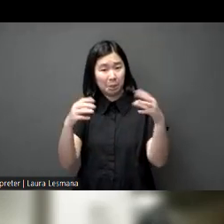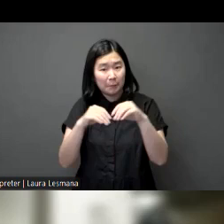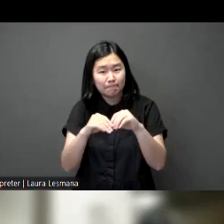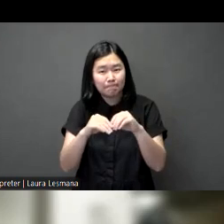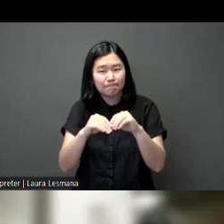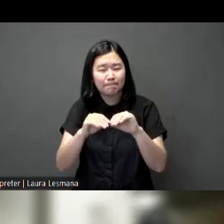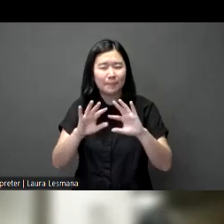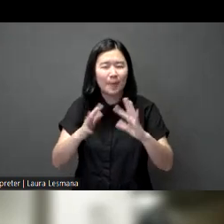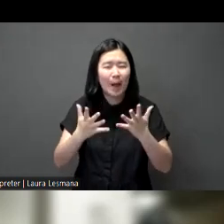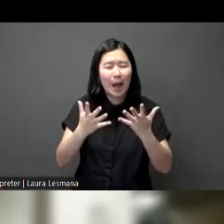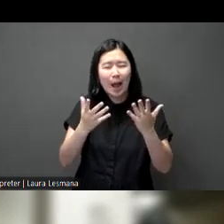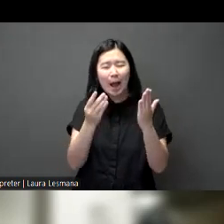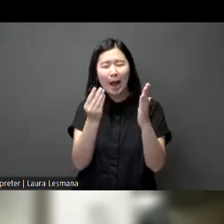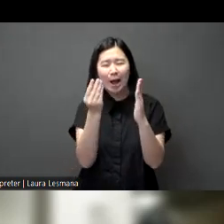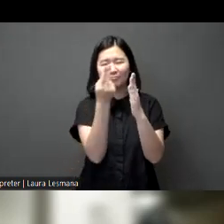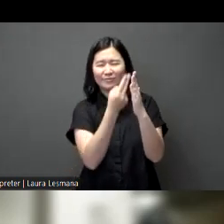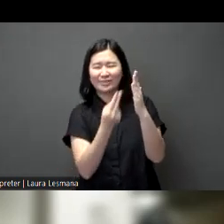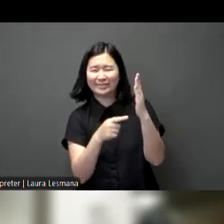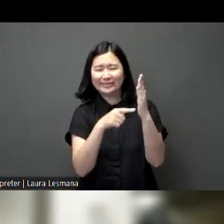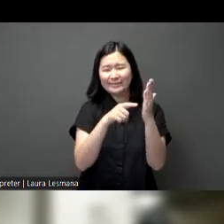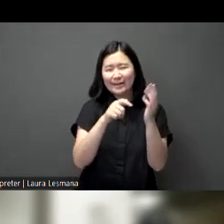encuentran actualizados y por lo tanto